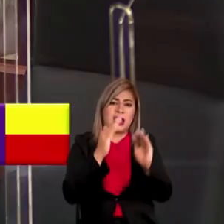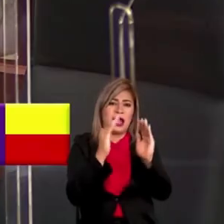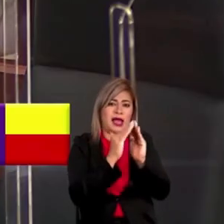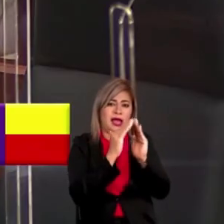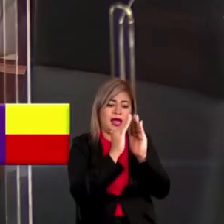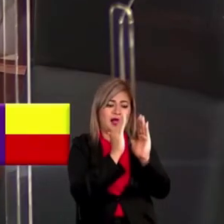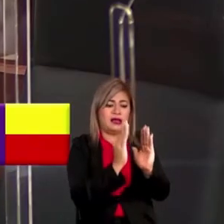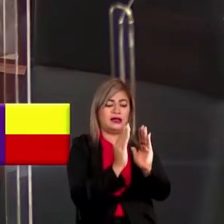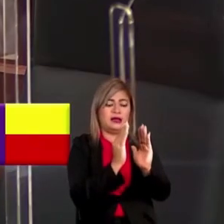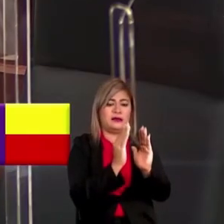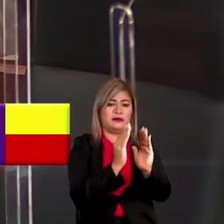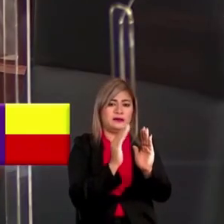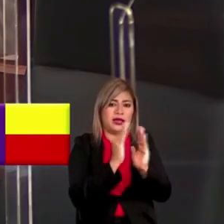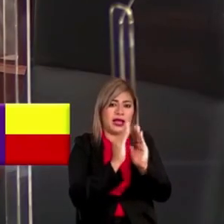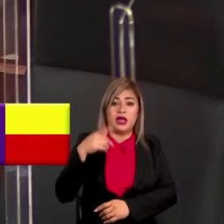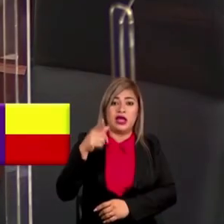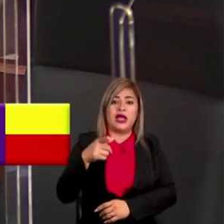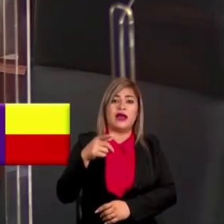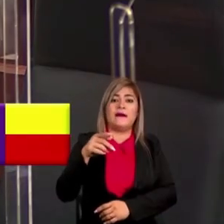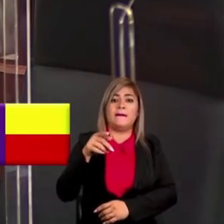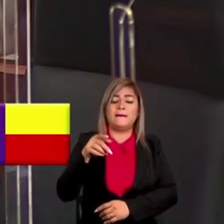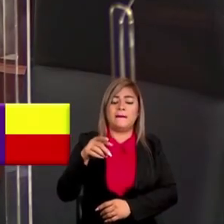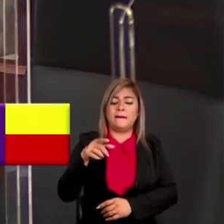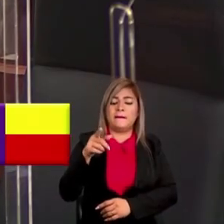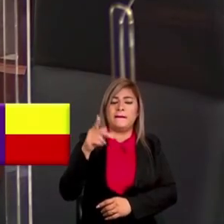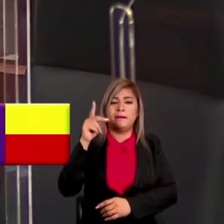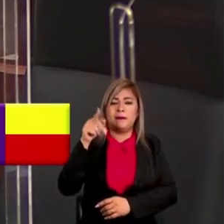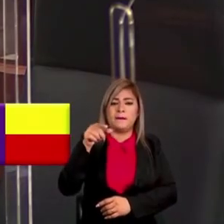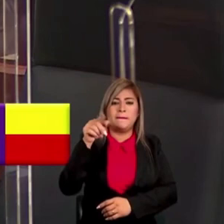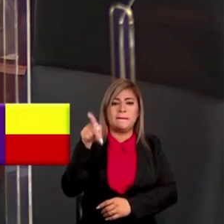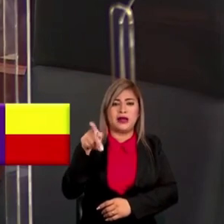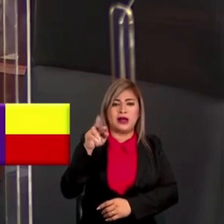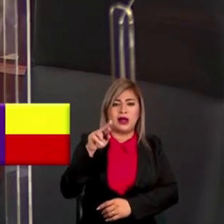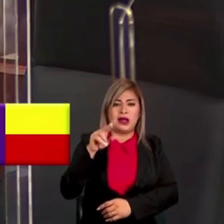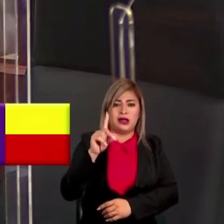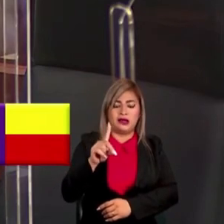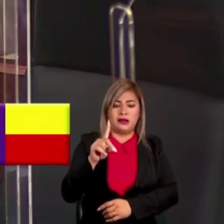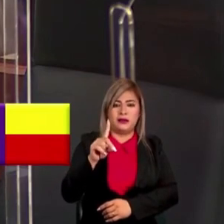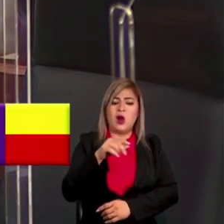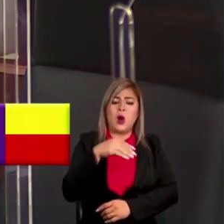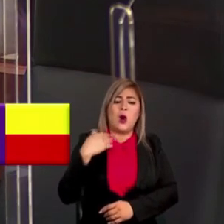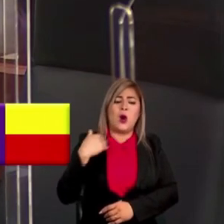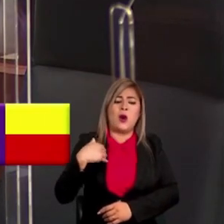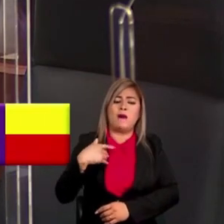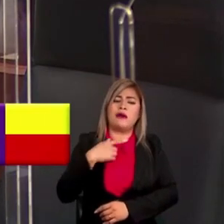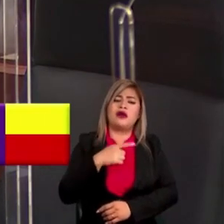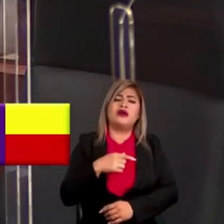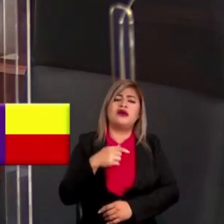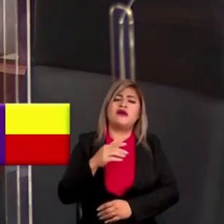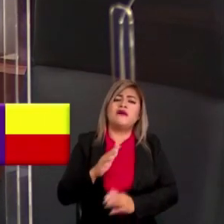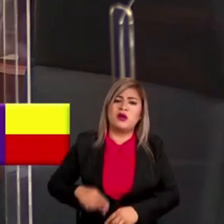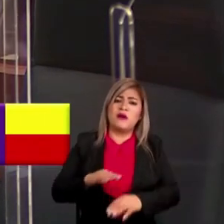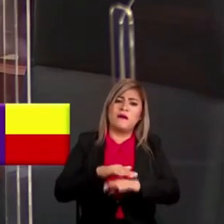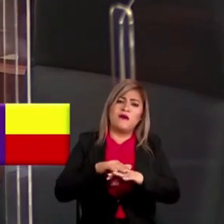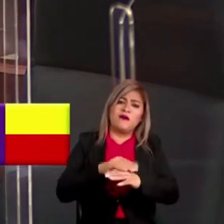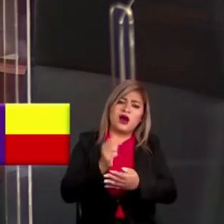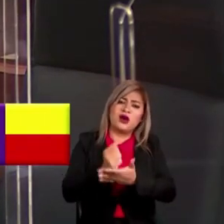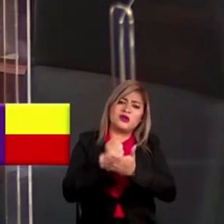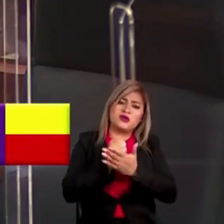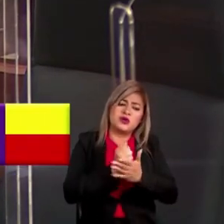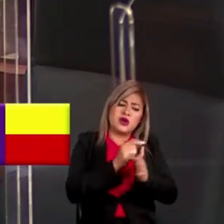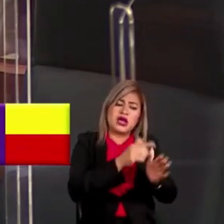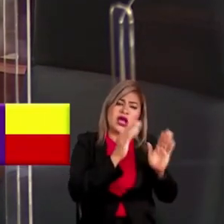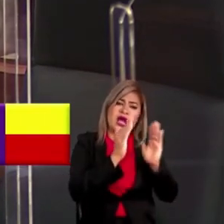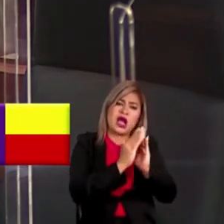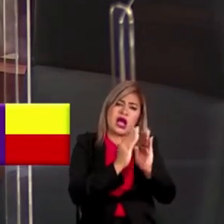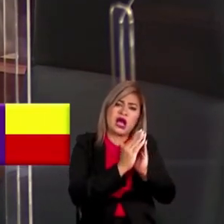básicamente. Me autorizó porque él es PRD. Yo sé que usted no es PRD, pero hágame el favor porque usted es el diputado del área. Así que le pido al ministro, es un fundador del